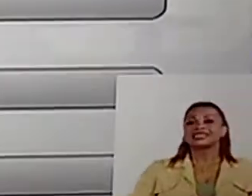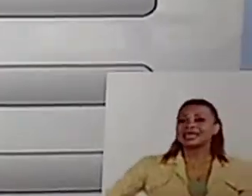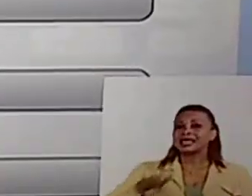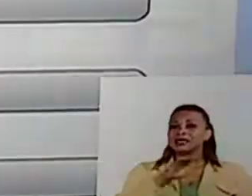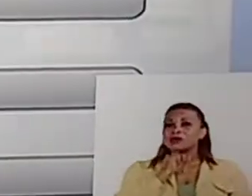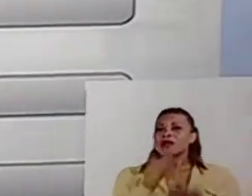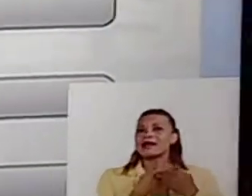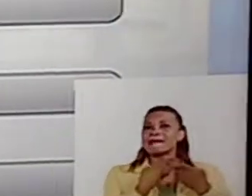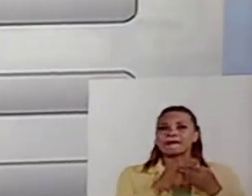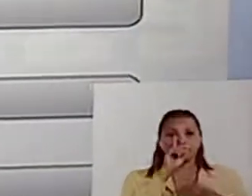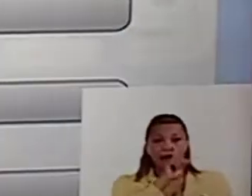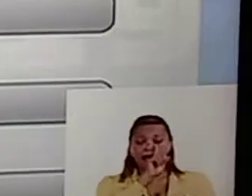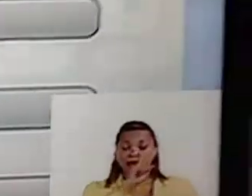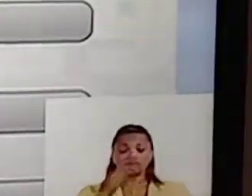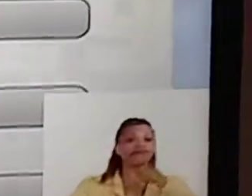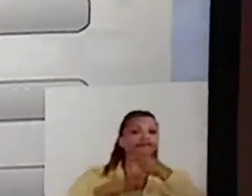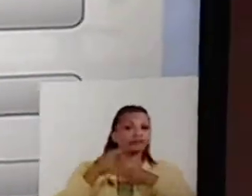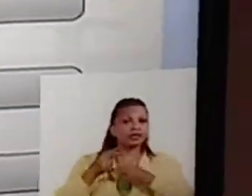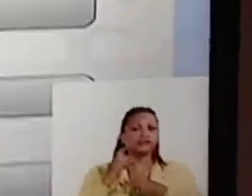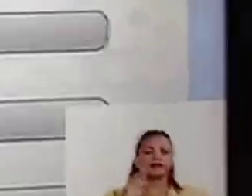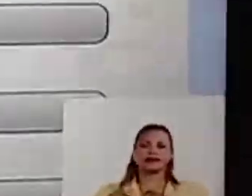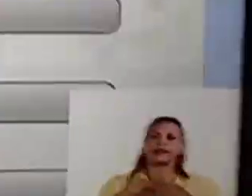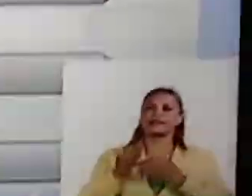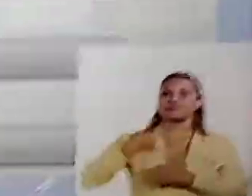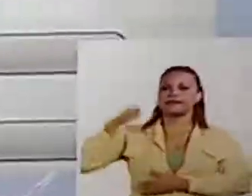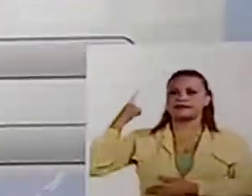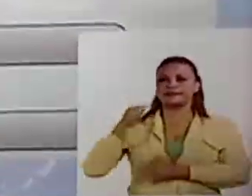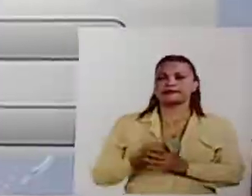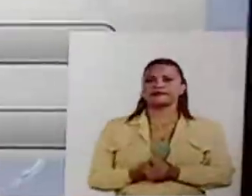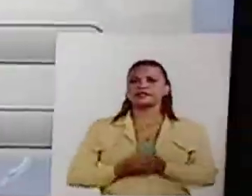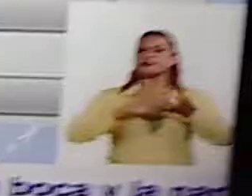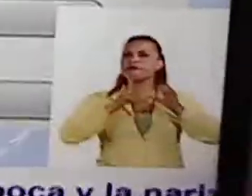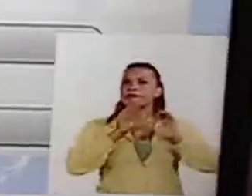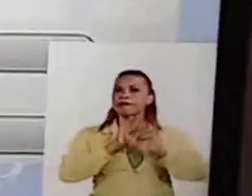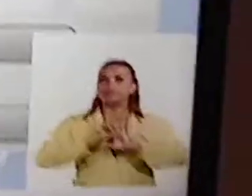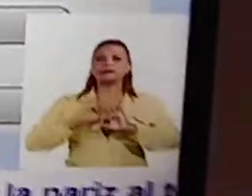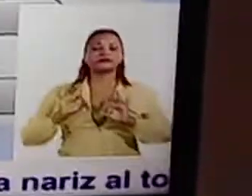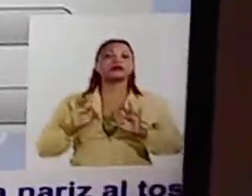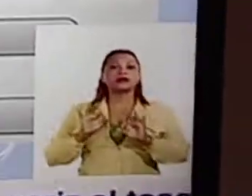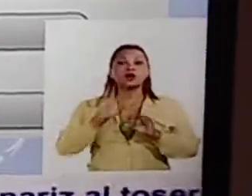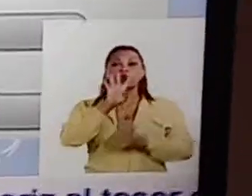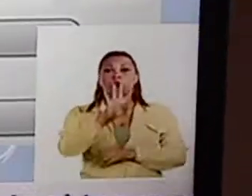muestras analizadas en el día de ayer. Y de esta forma ya